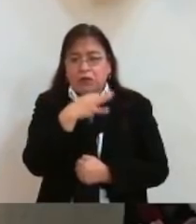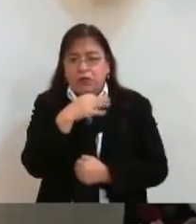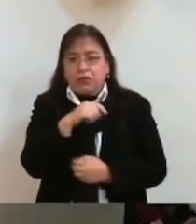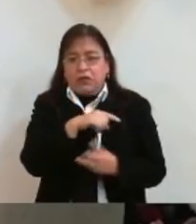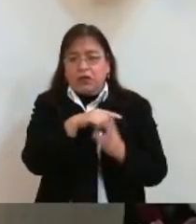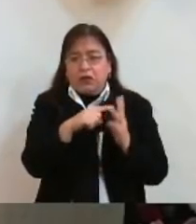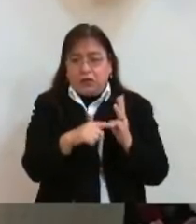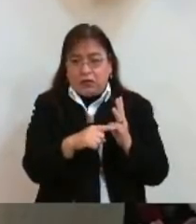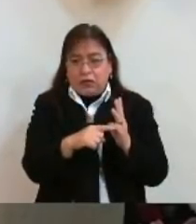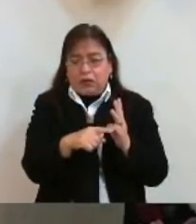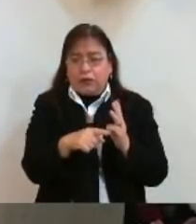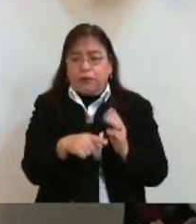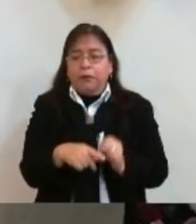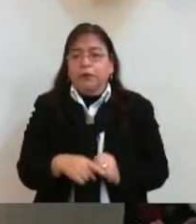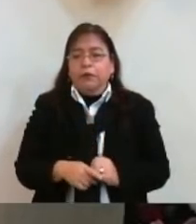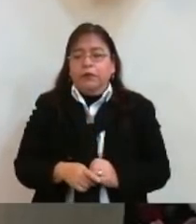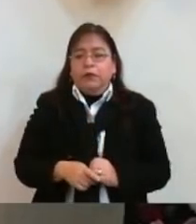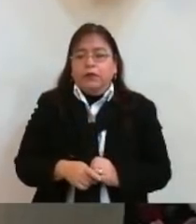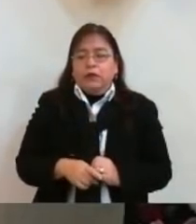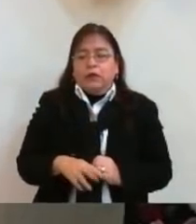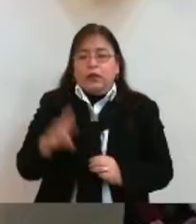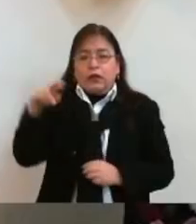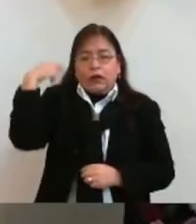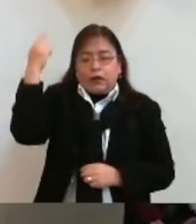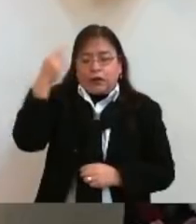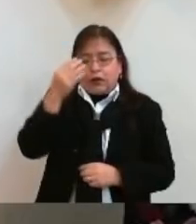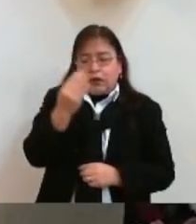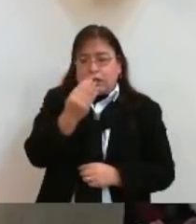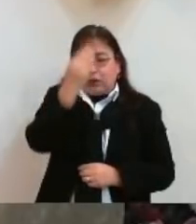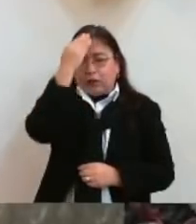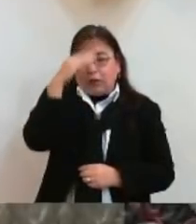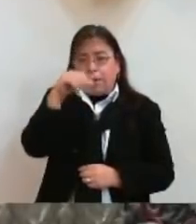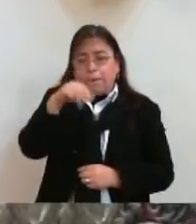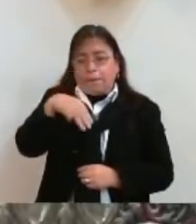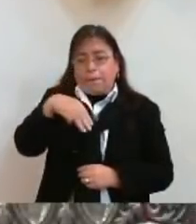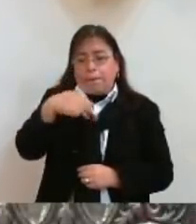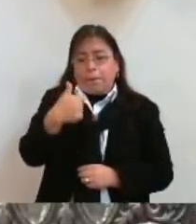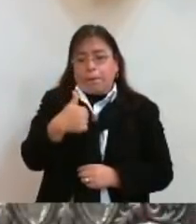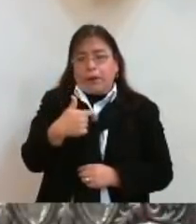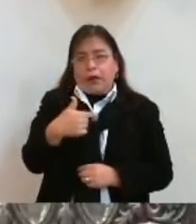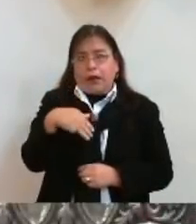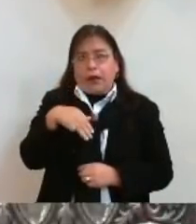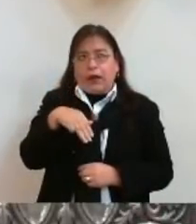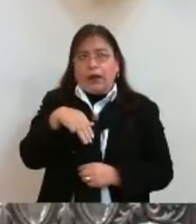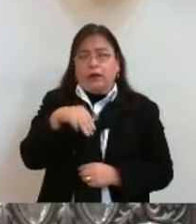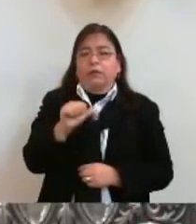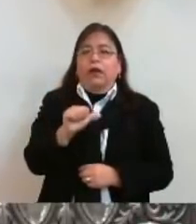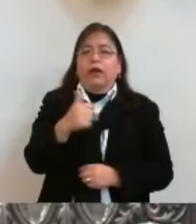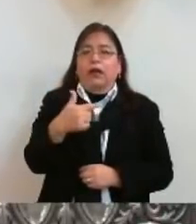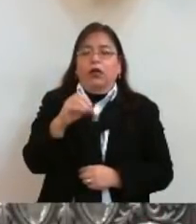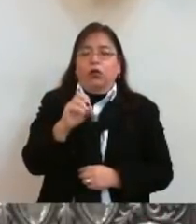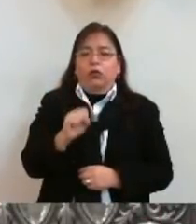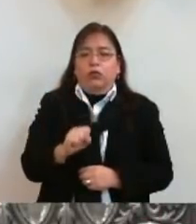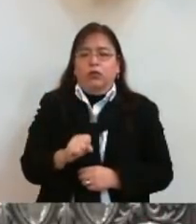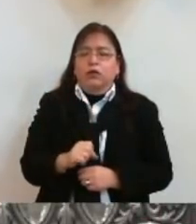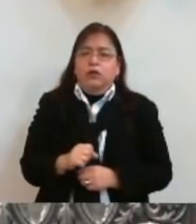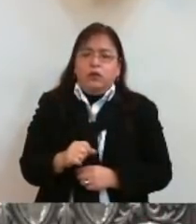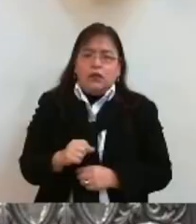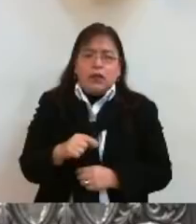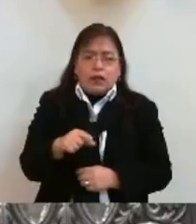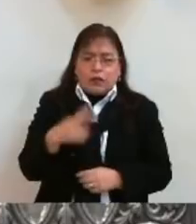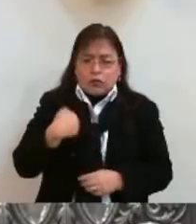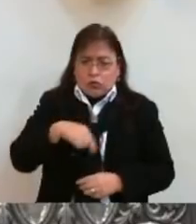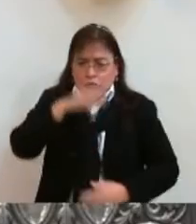En los países católicos se celebra esta fiesta el día 6.